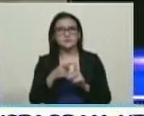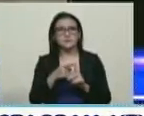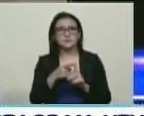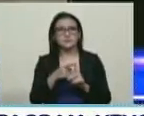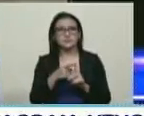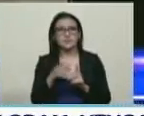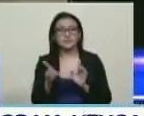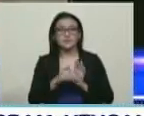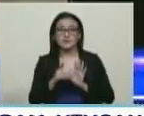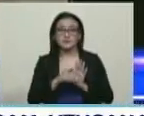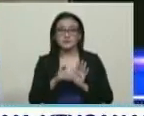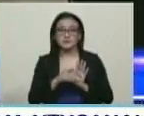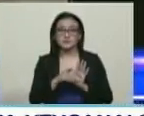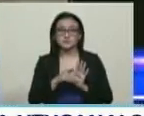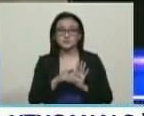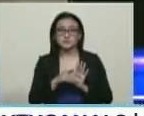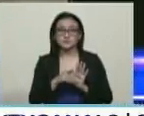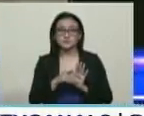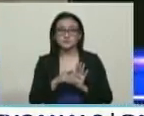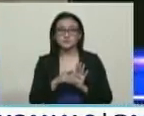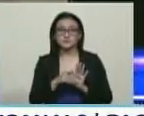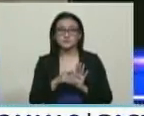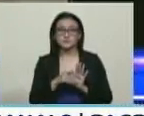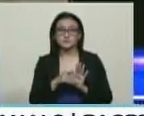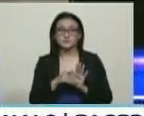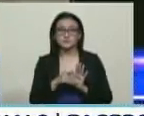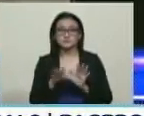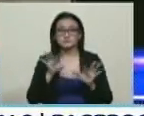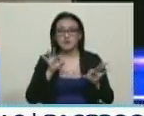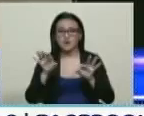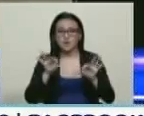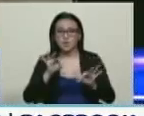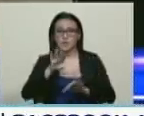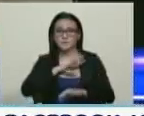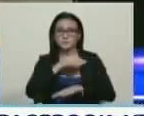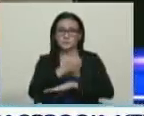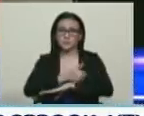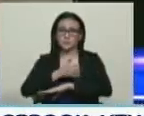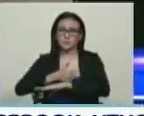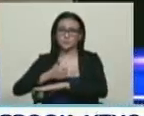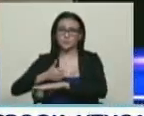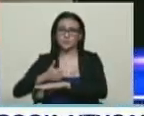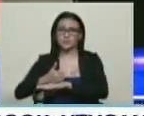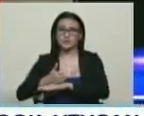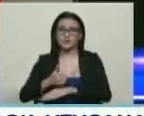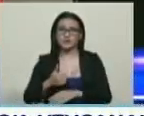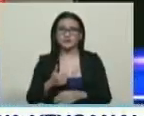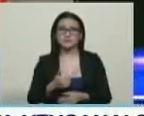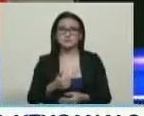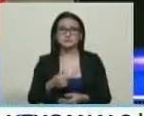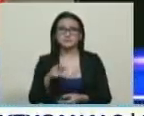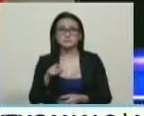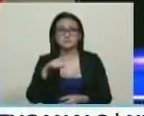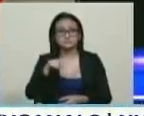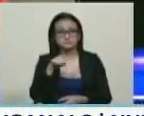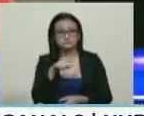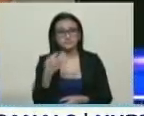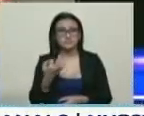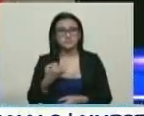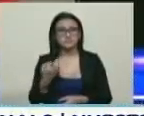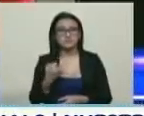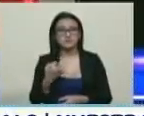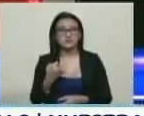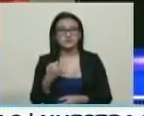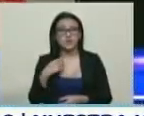este derecho que tenemos de poder ir a escoger nuestras autoridades, las más cercanas. Este es un evento que, en